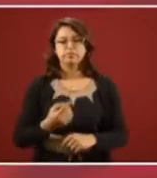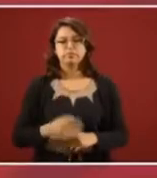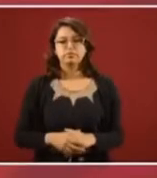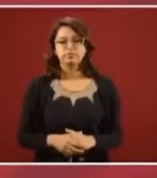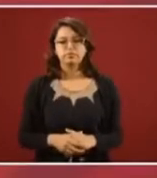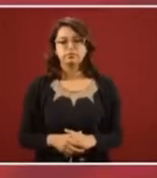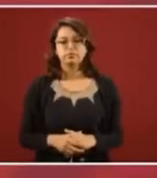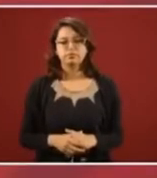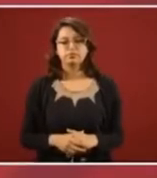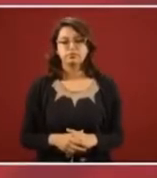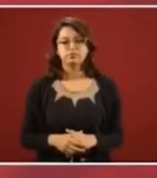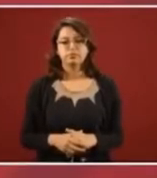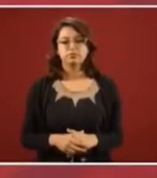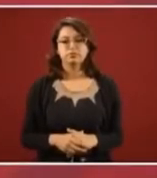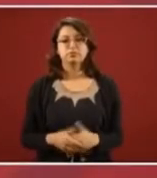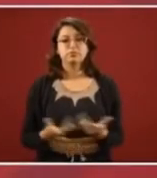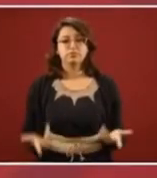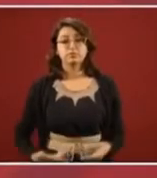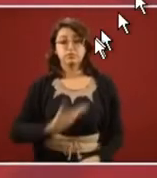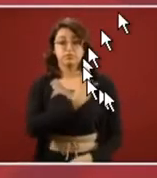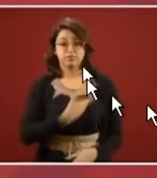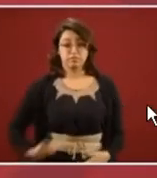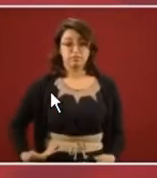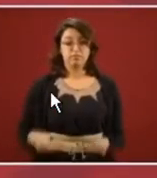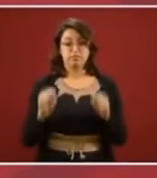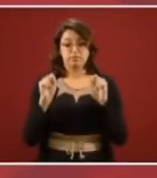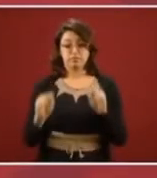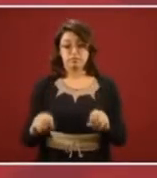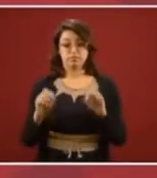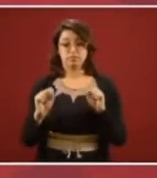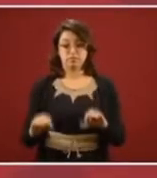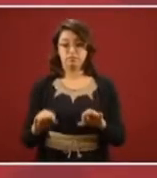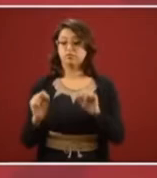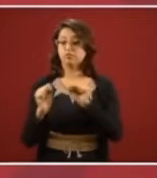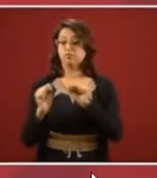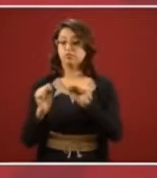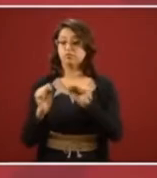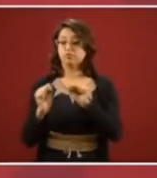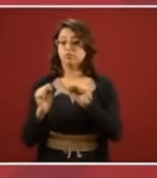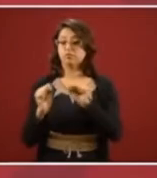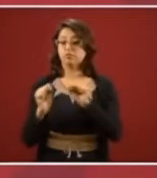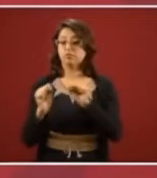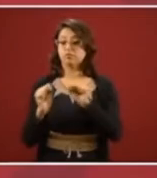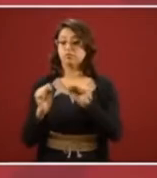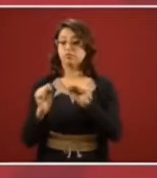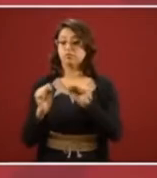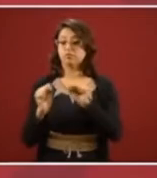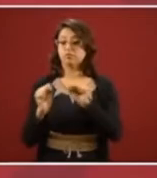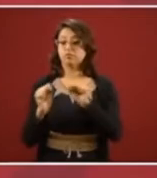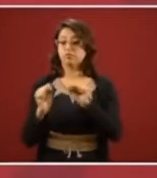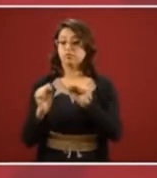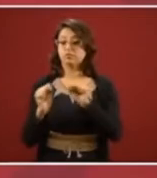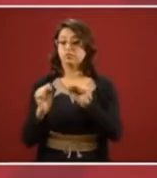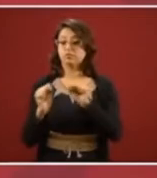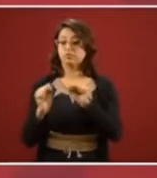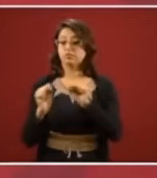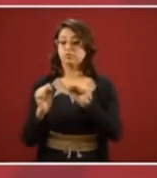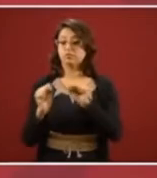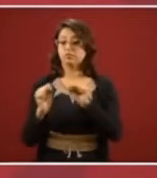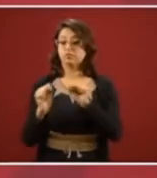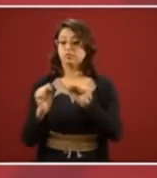dónde está el despacho presidencial de las zonas ricas de parkway iriarte